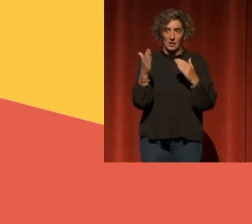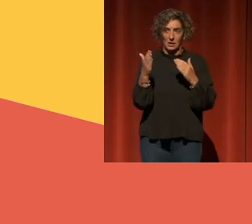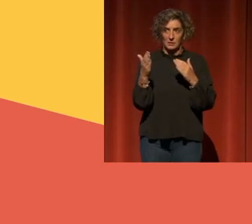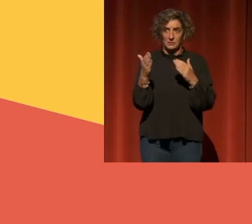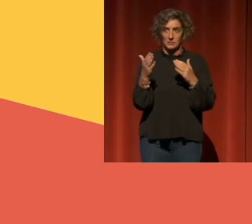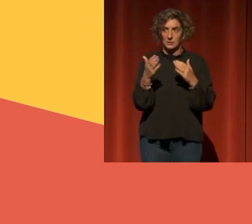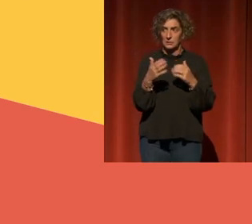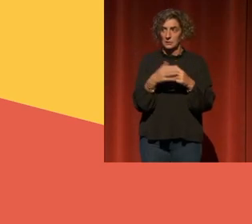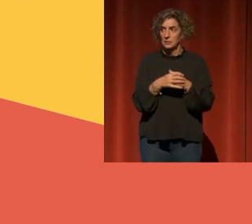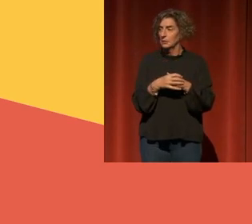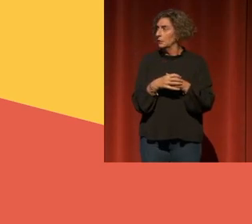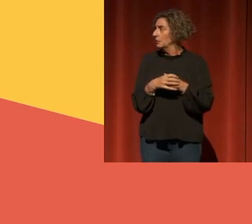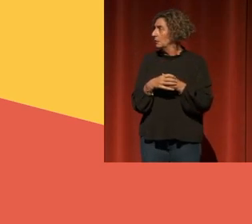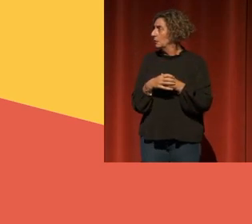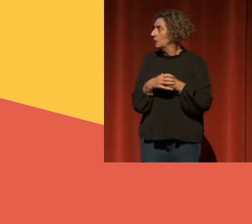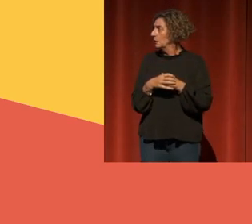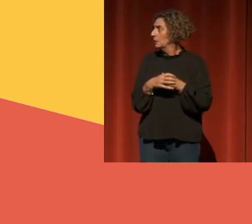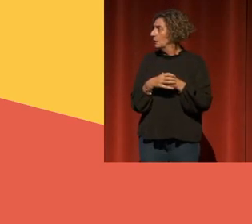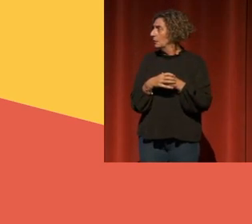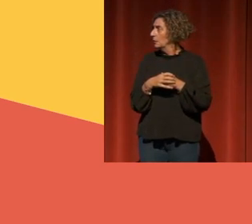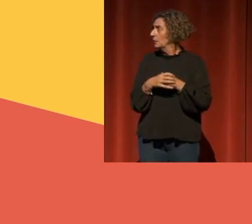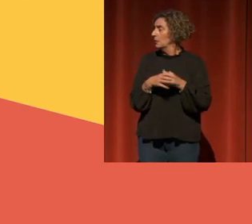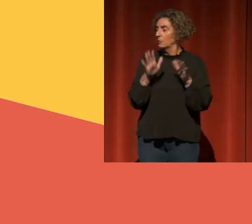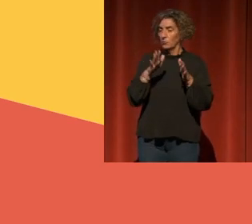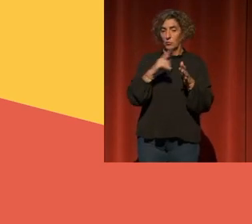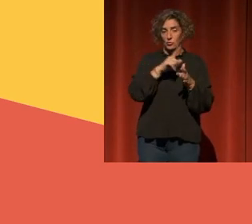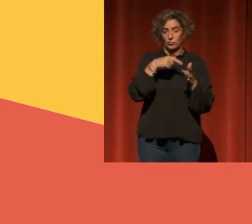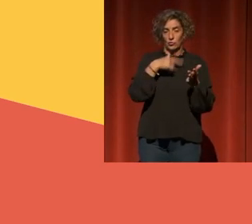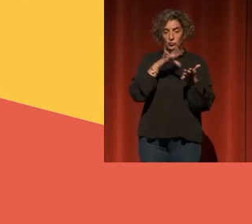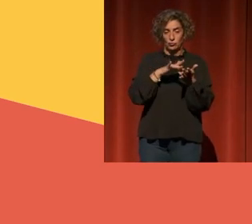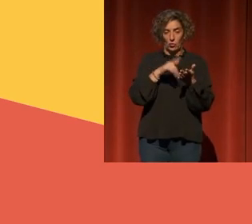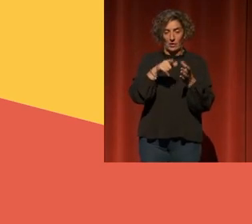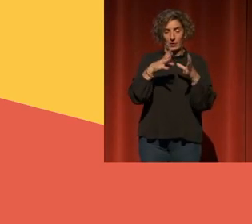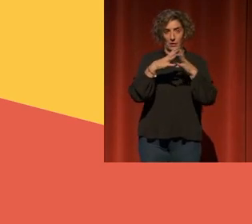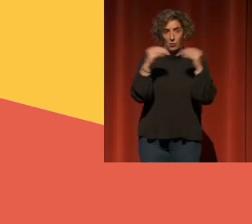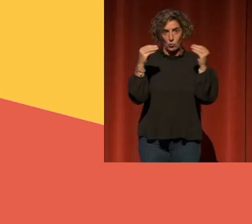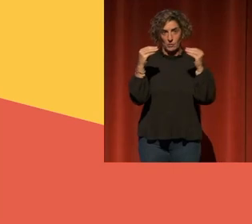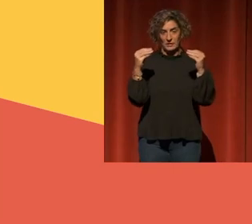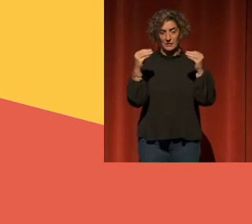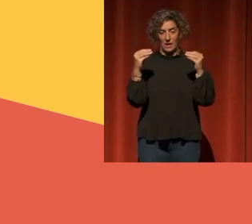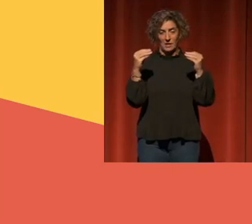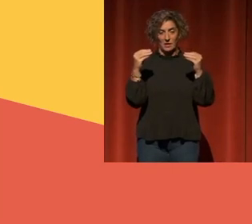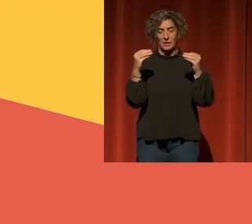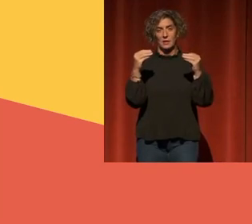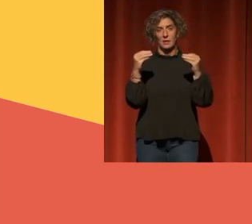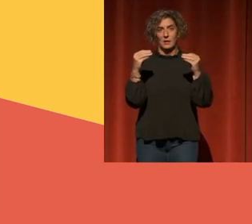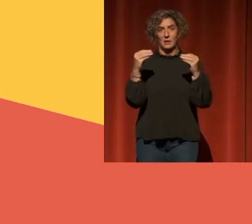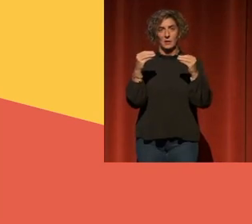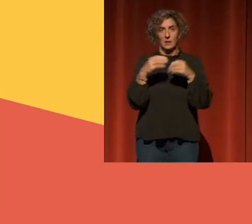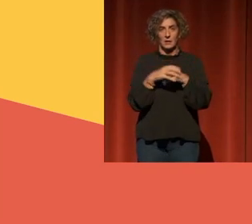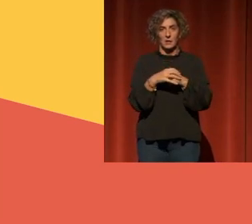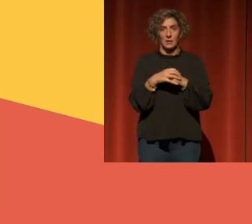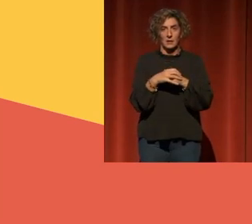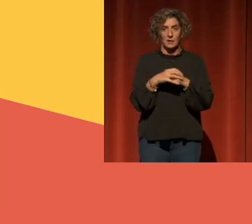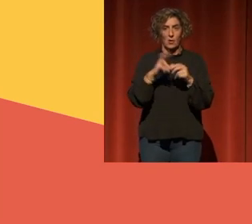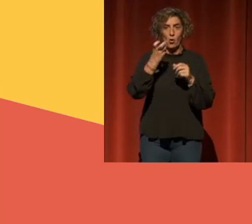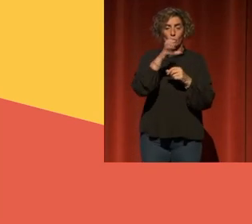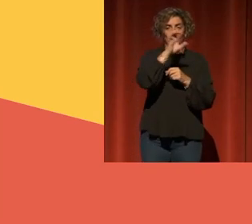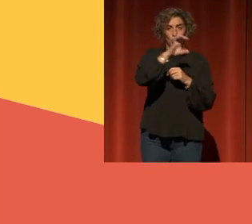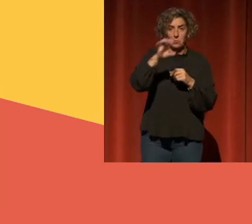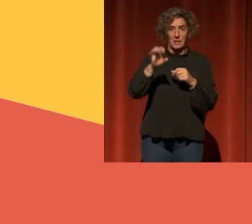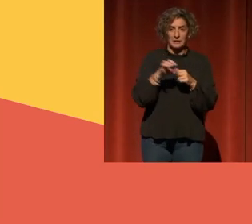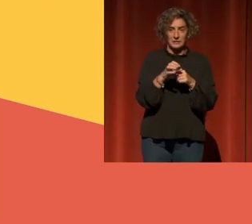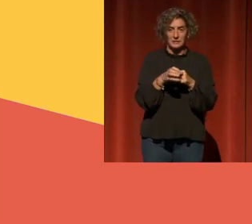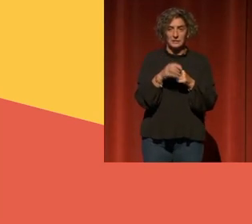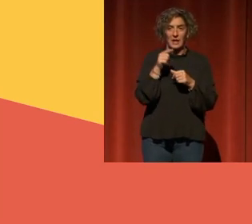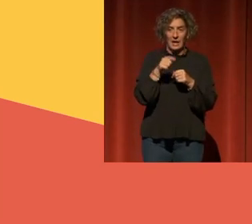saben que pasamos por la universidad se pasa por la universidad en el caso de la unión en el caso del resto de los países comunitarios